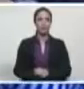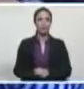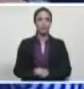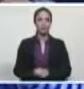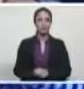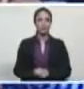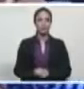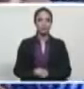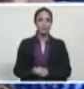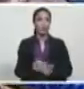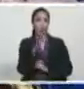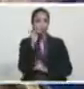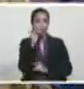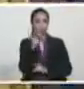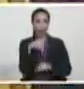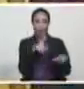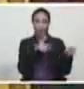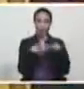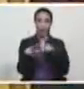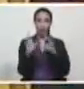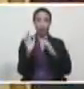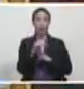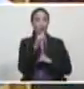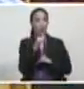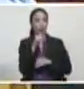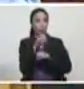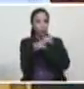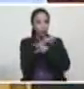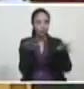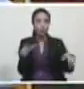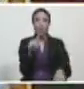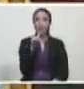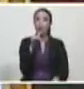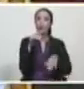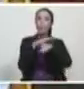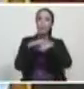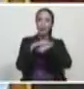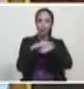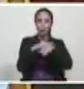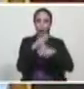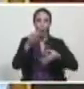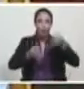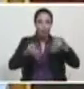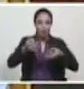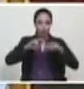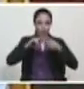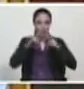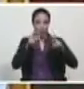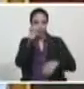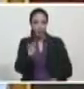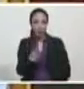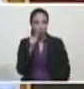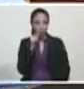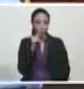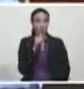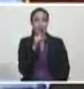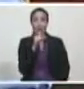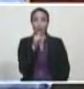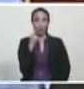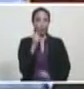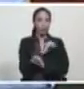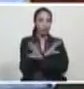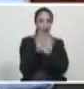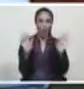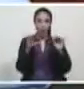Ya la Fiscalía ha informado, el ministro Reverol también ha informado, pero debe saber el país